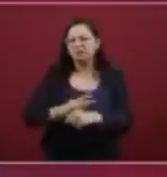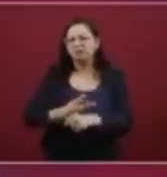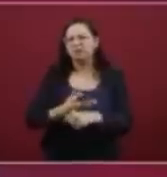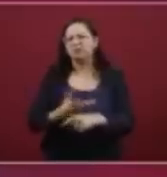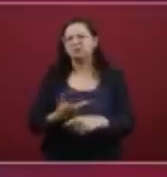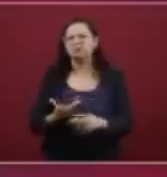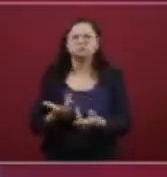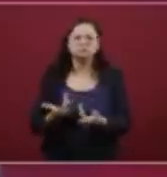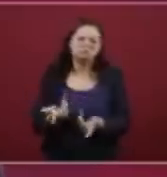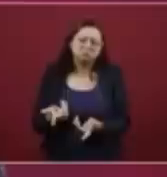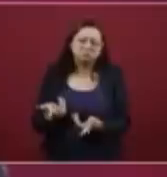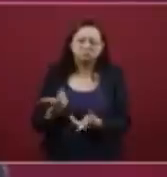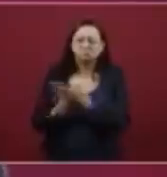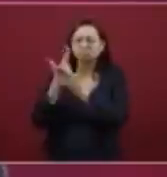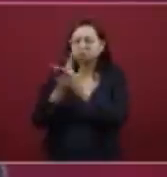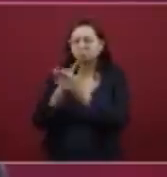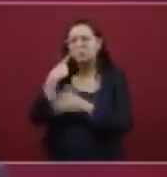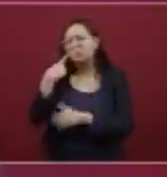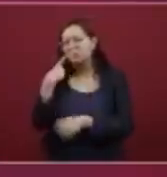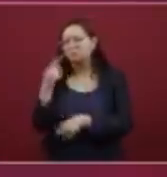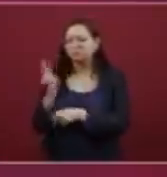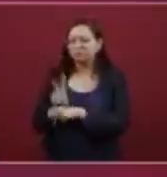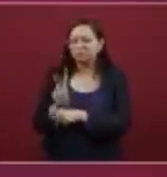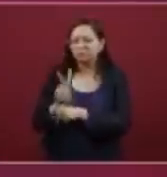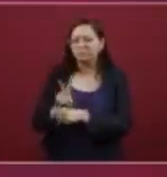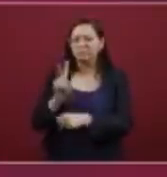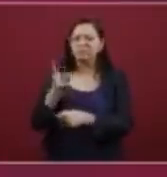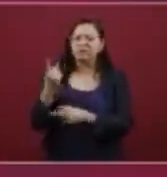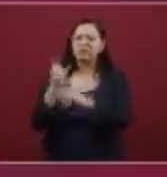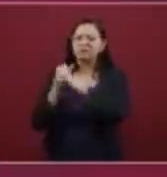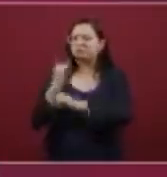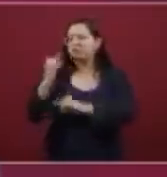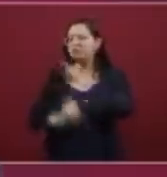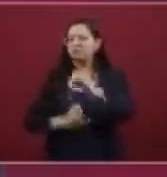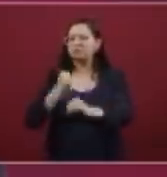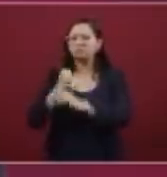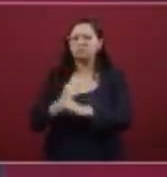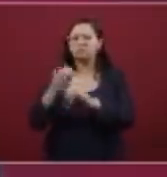con vigilancia de organismos internacionales